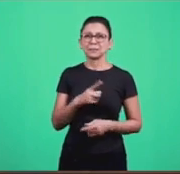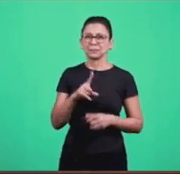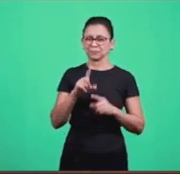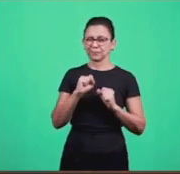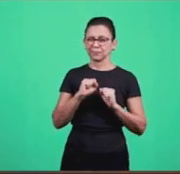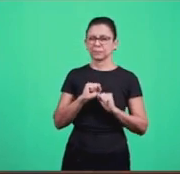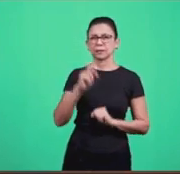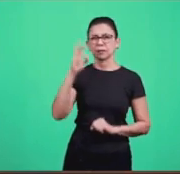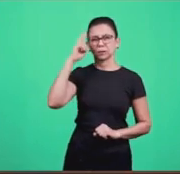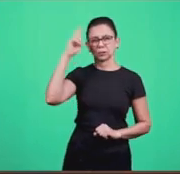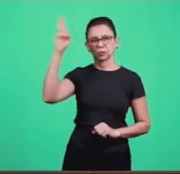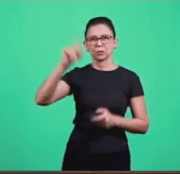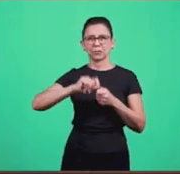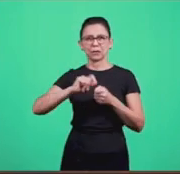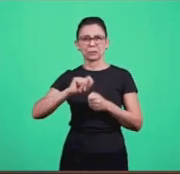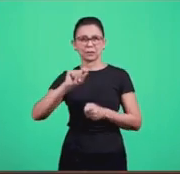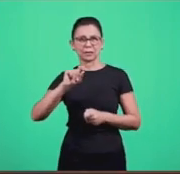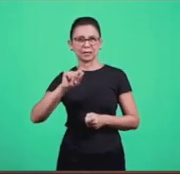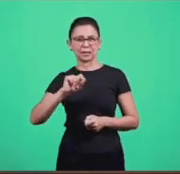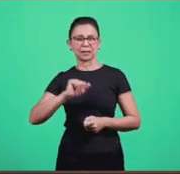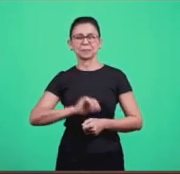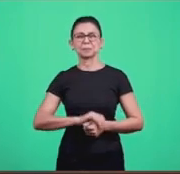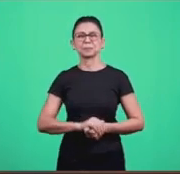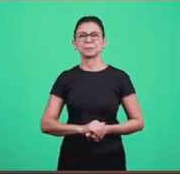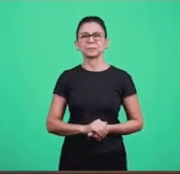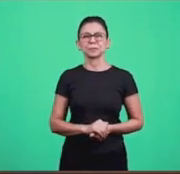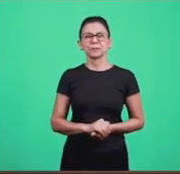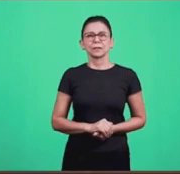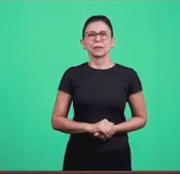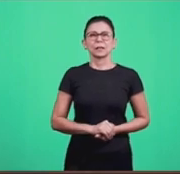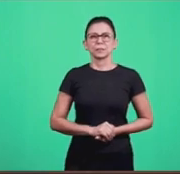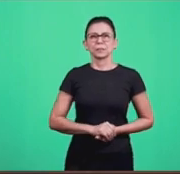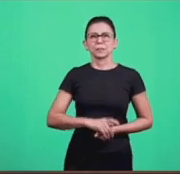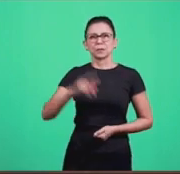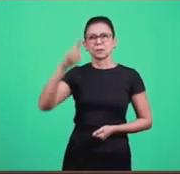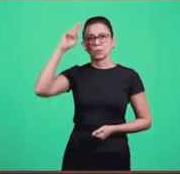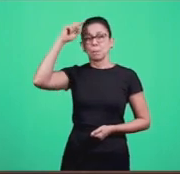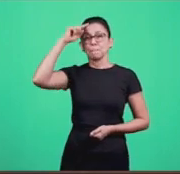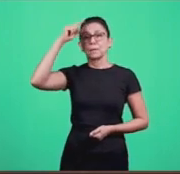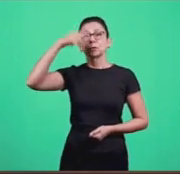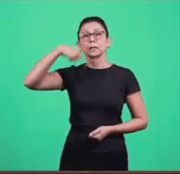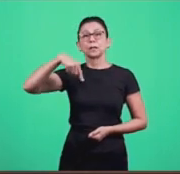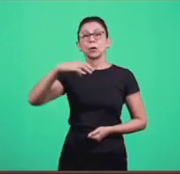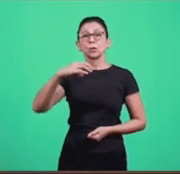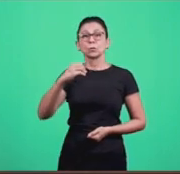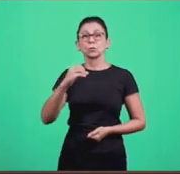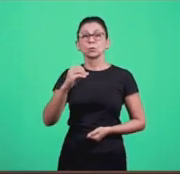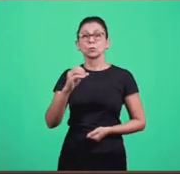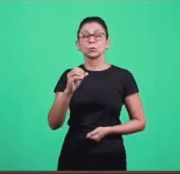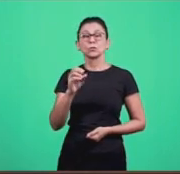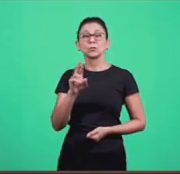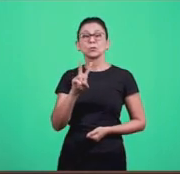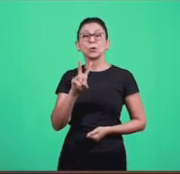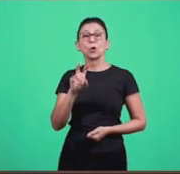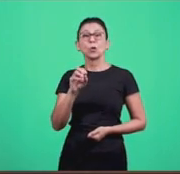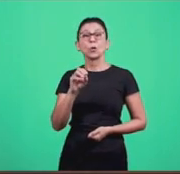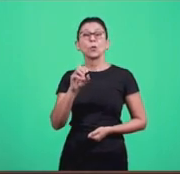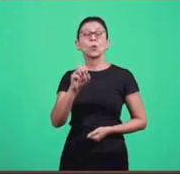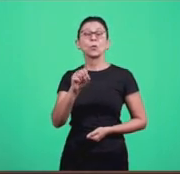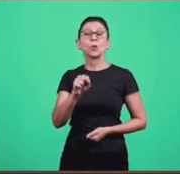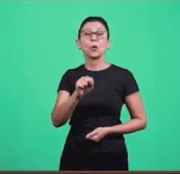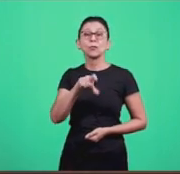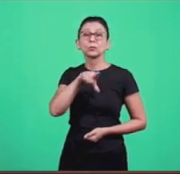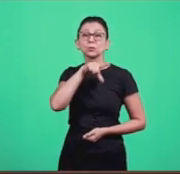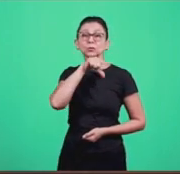que él viviría? Dios proveyó un medio para él. Dios mandó que los cuervos lo